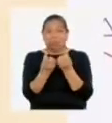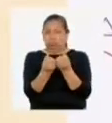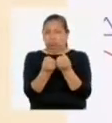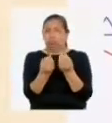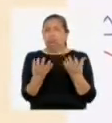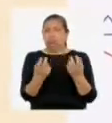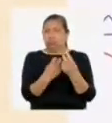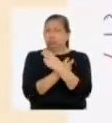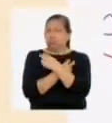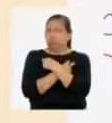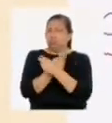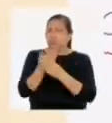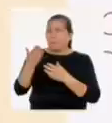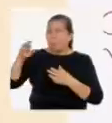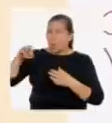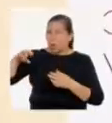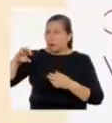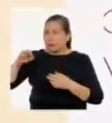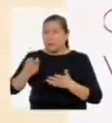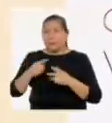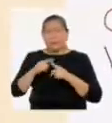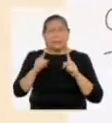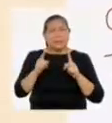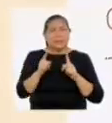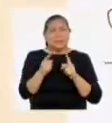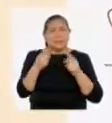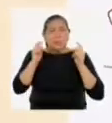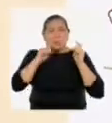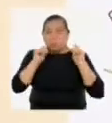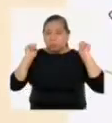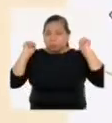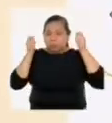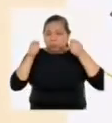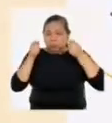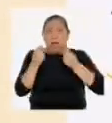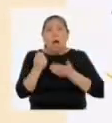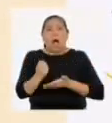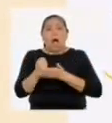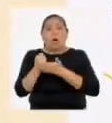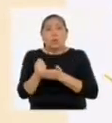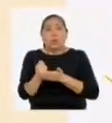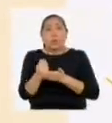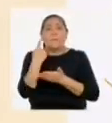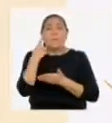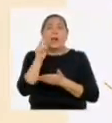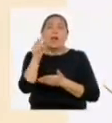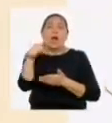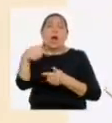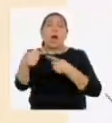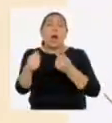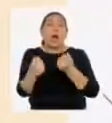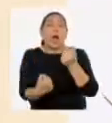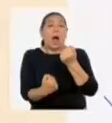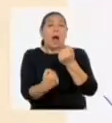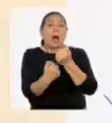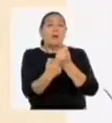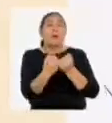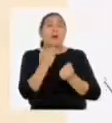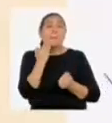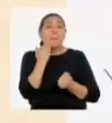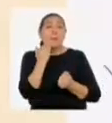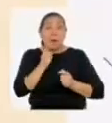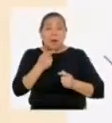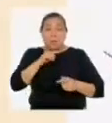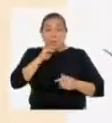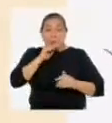hay bastantes representaciones de mujeres encapuchadas sirviendo como ayudantes, apoyando a las